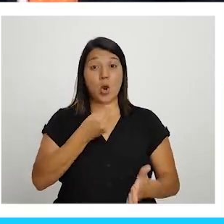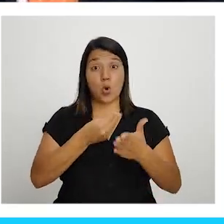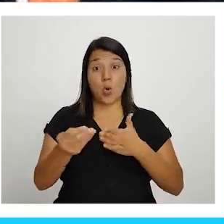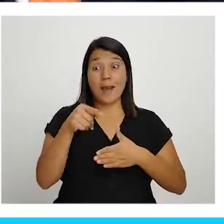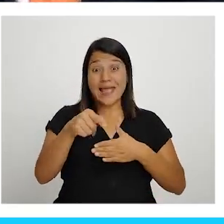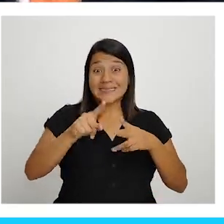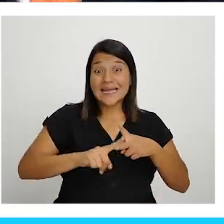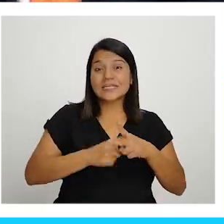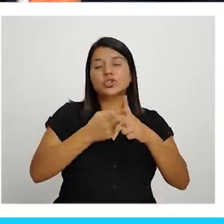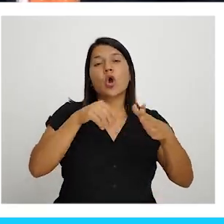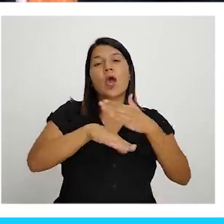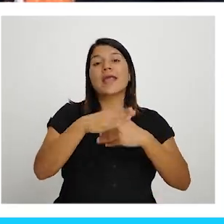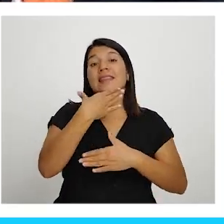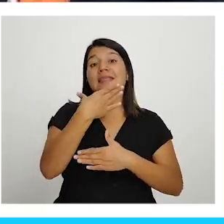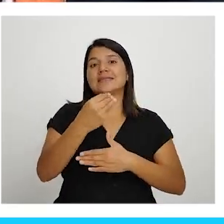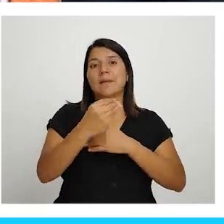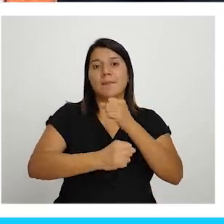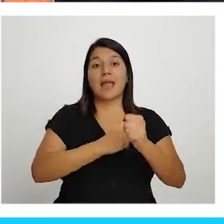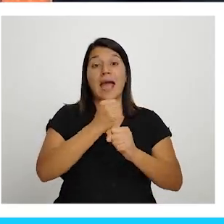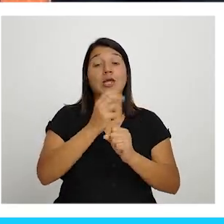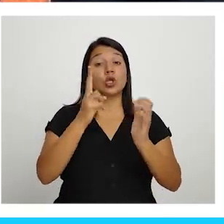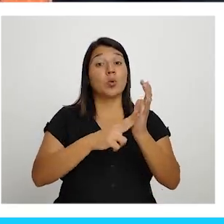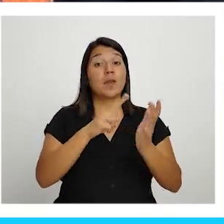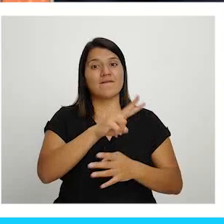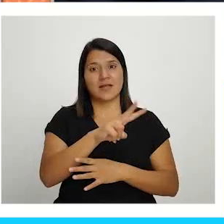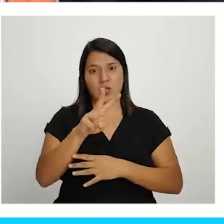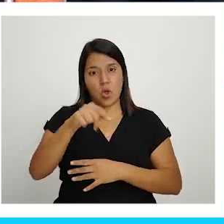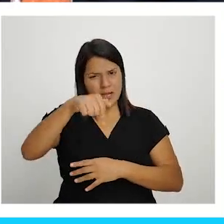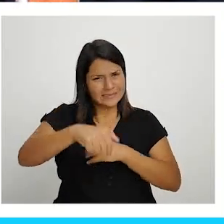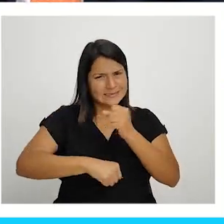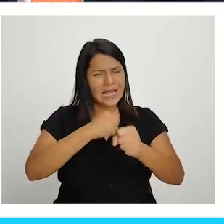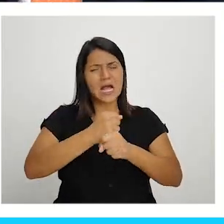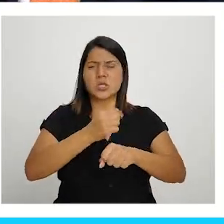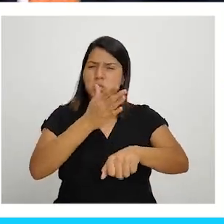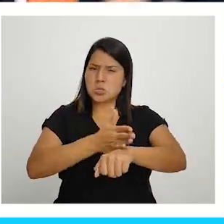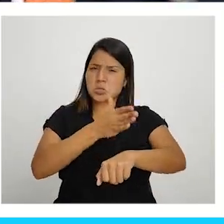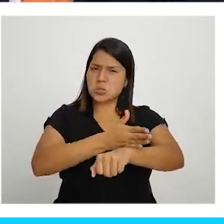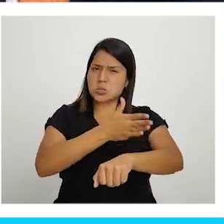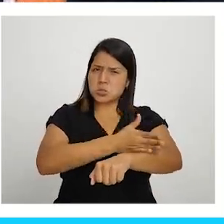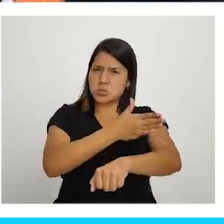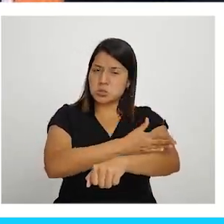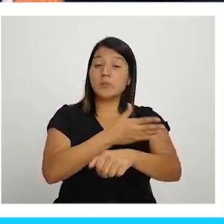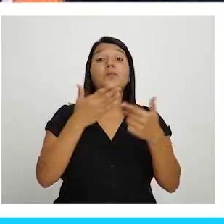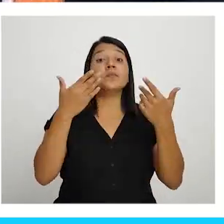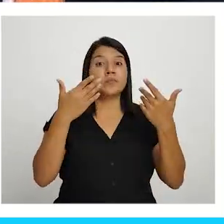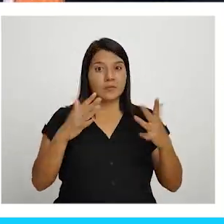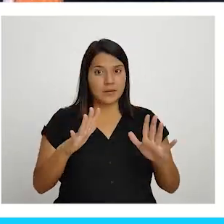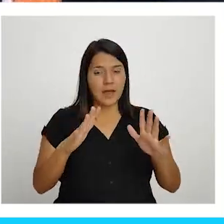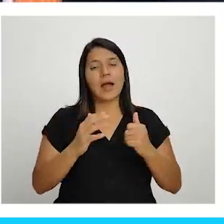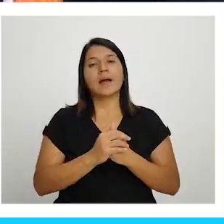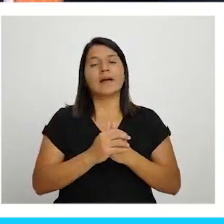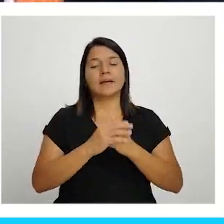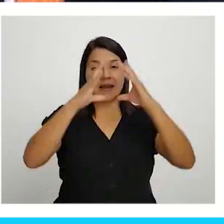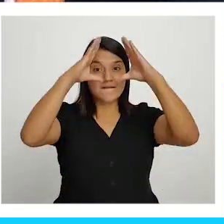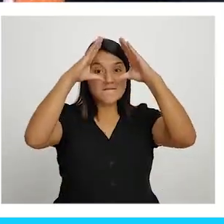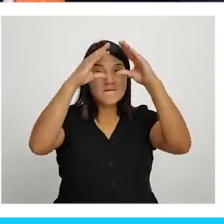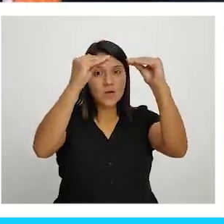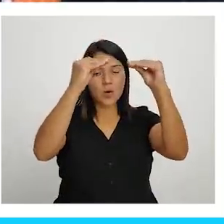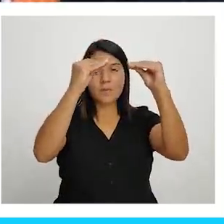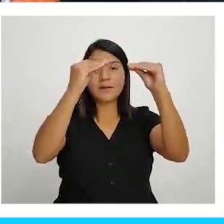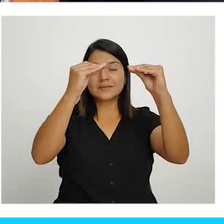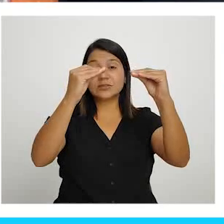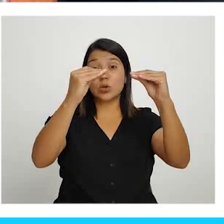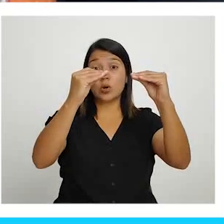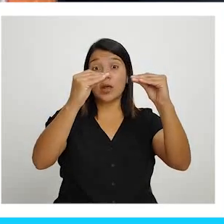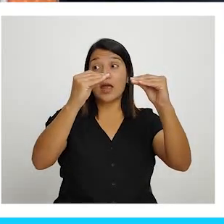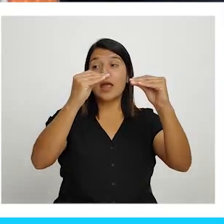2022 y obviamente todo este año se ha ido fortaleciendo. Ya los datos levantados